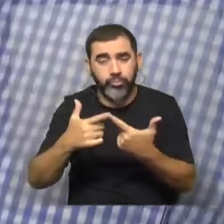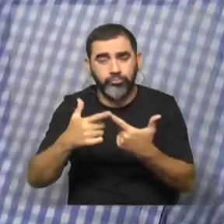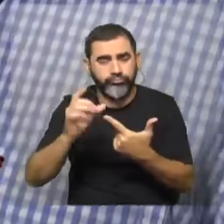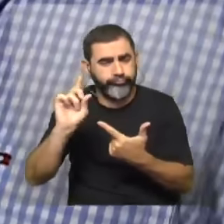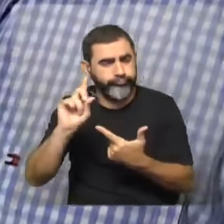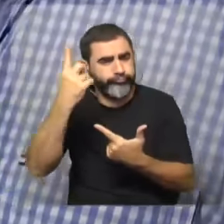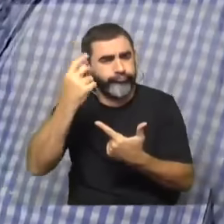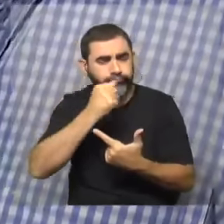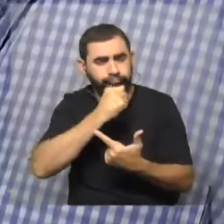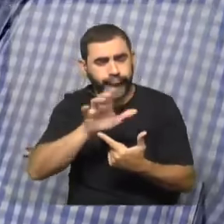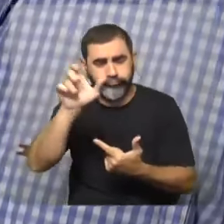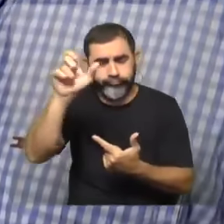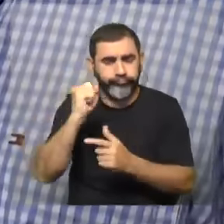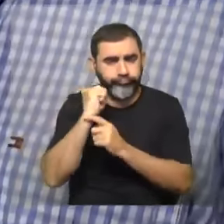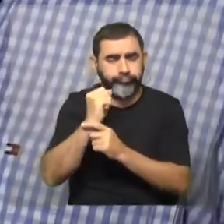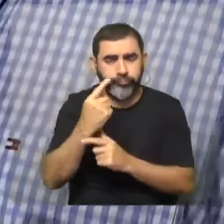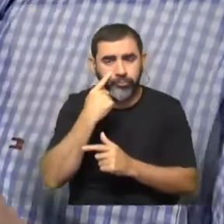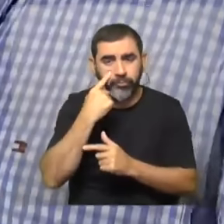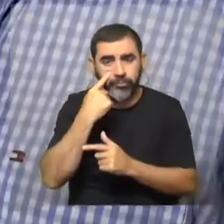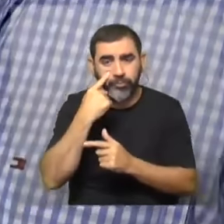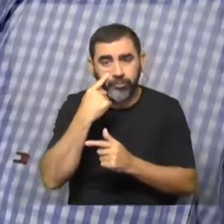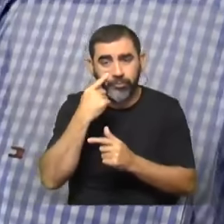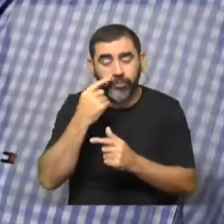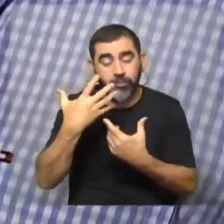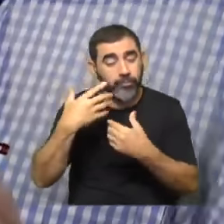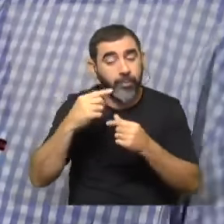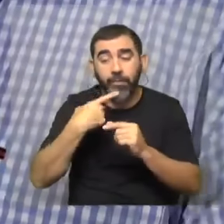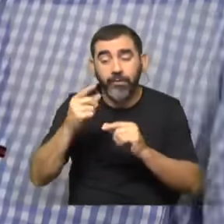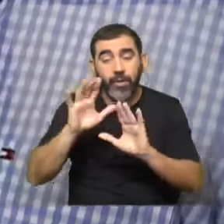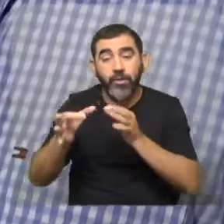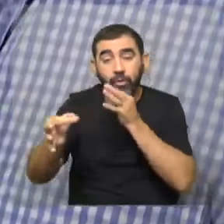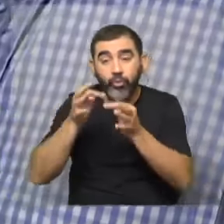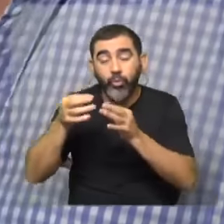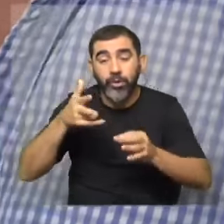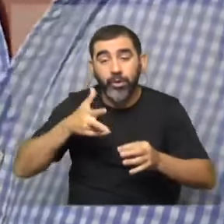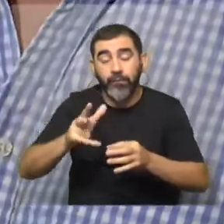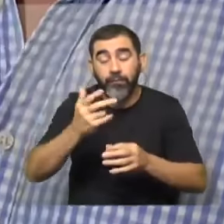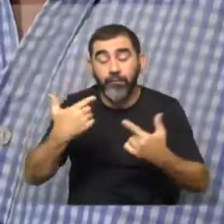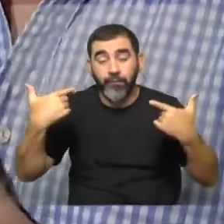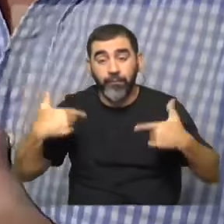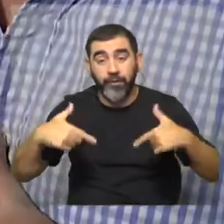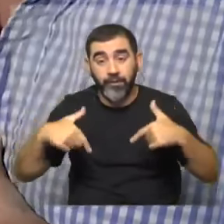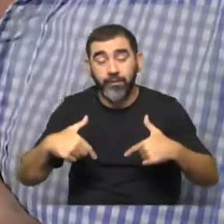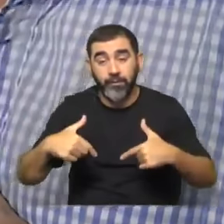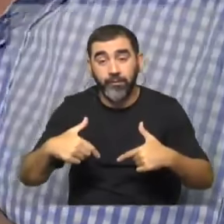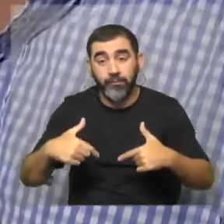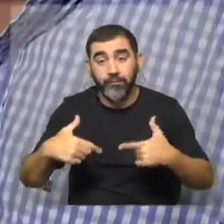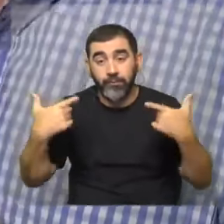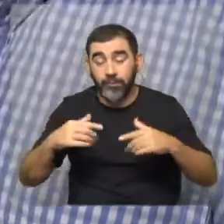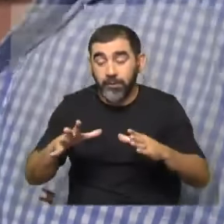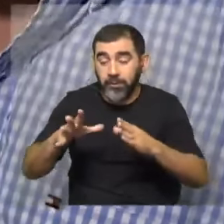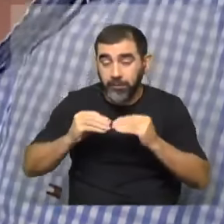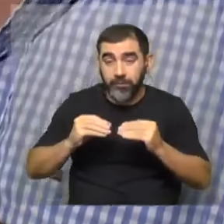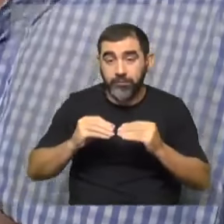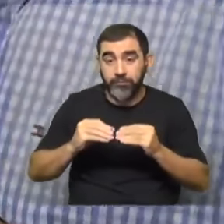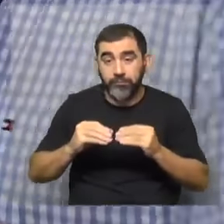principales historiadores de la época llega a esta conclusión y le sugiere esa fecha al gobierno departamental el gobierno departamental la toma